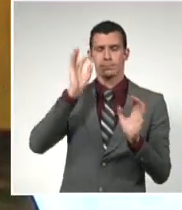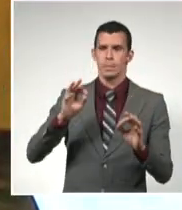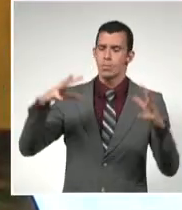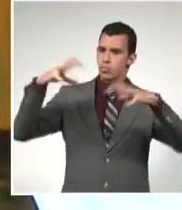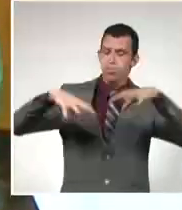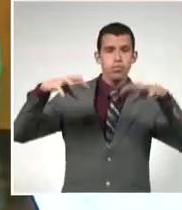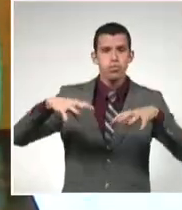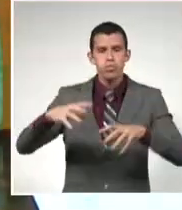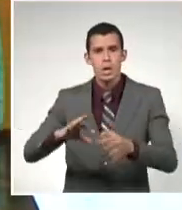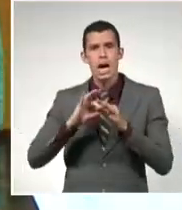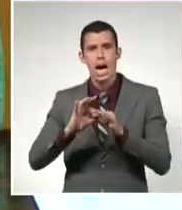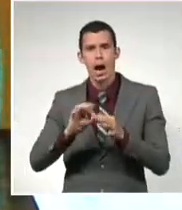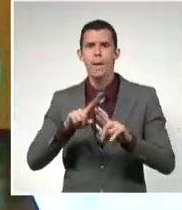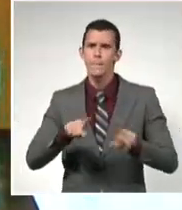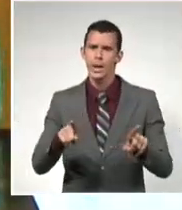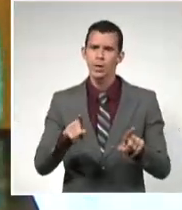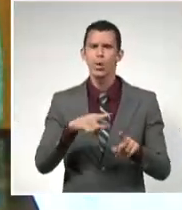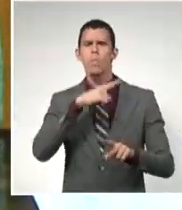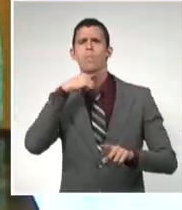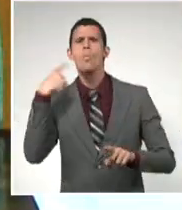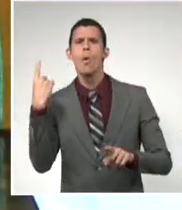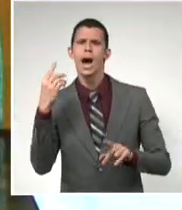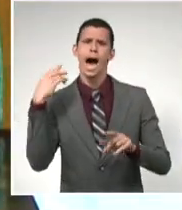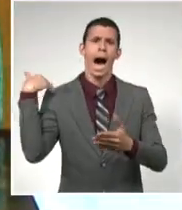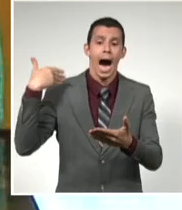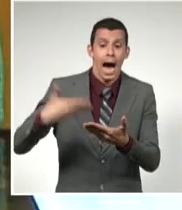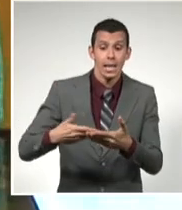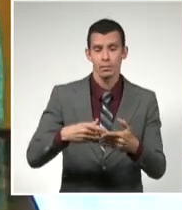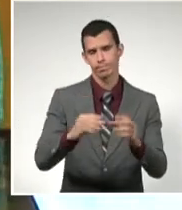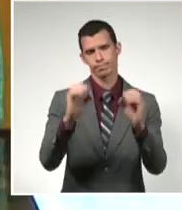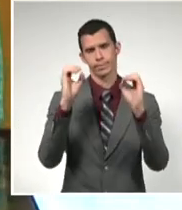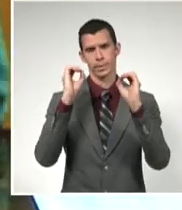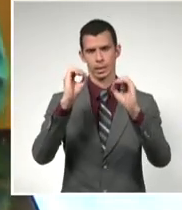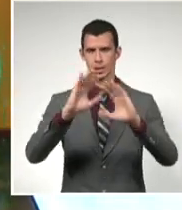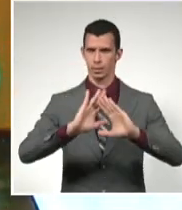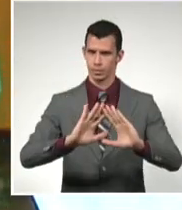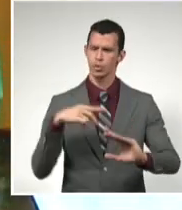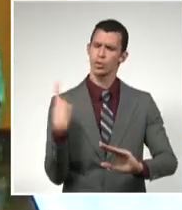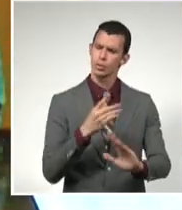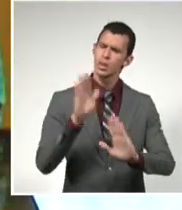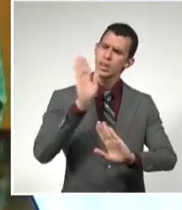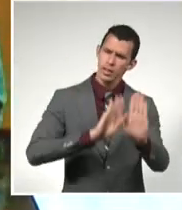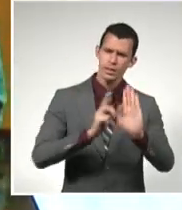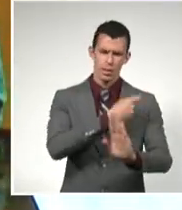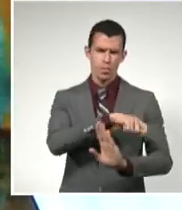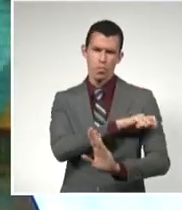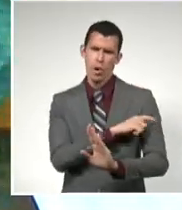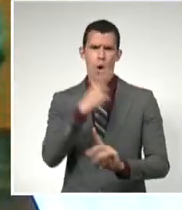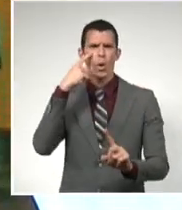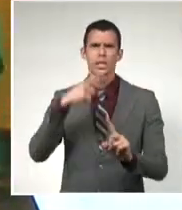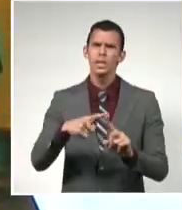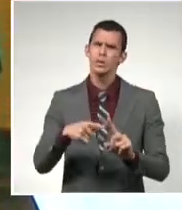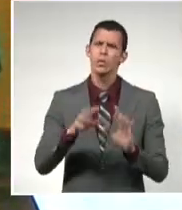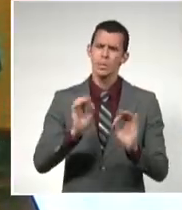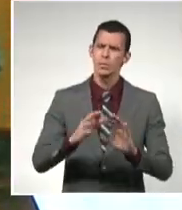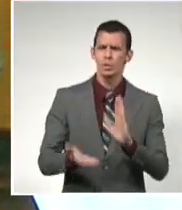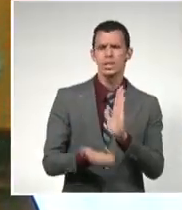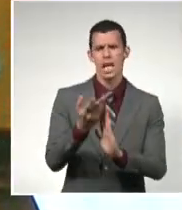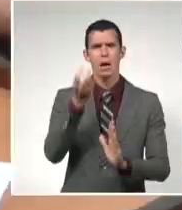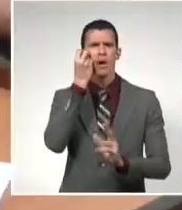no hayamos tenido ninguna pérdida de vidas humanas y hayamos protegido el cuerpo por supuesto con la participación activa de